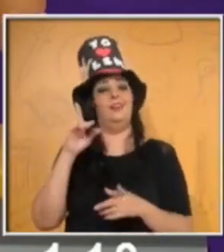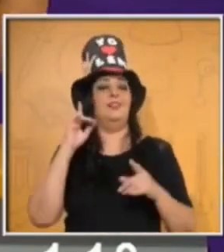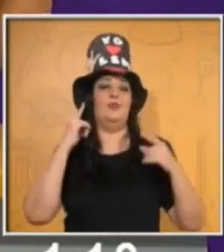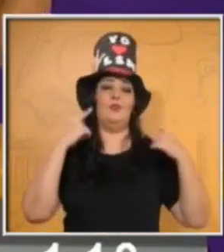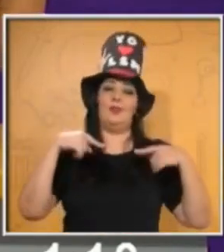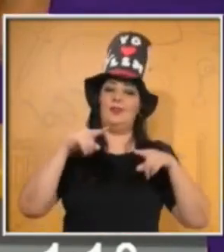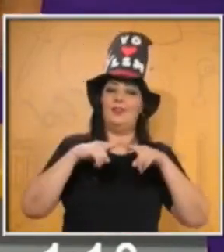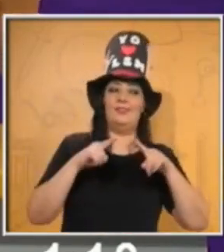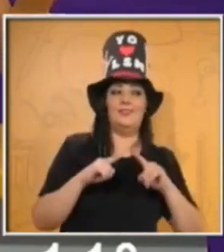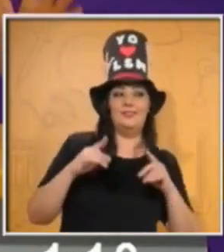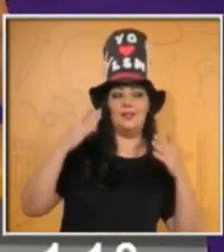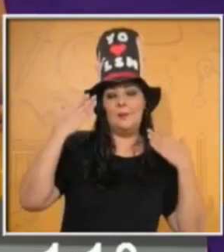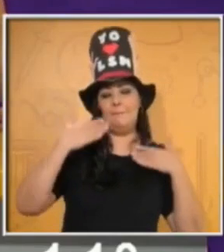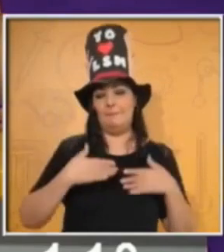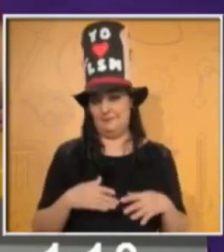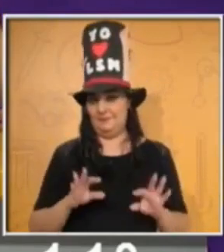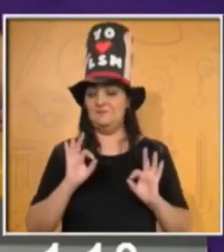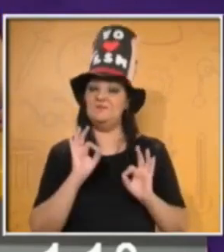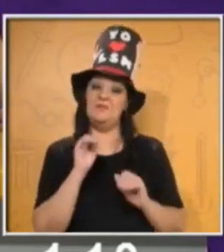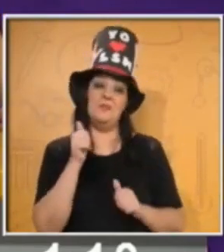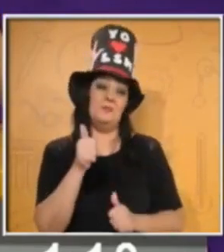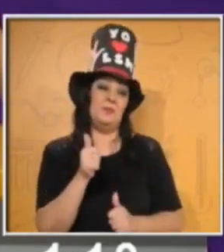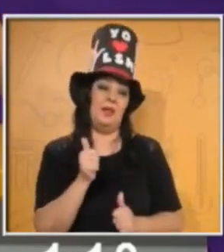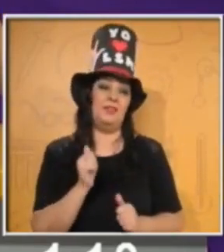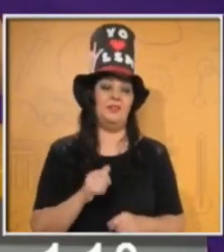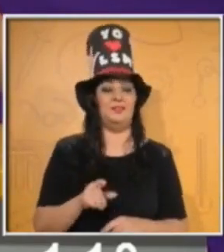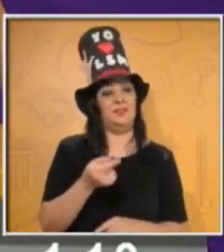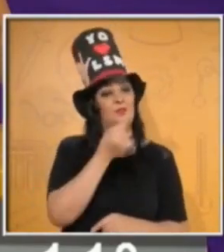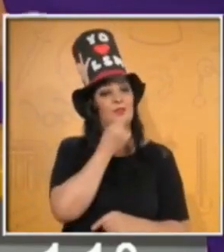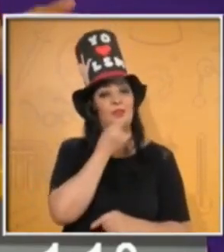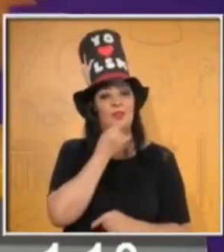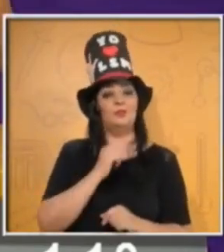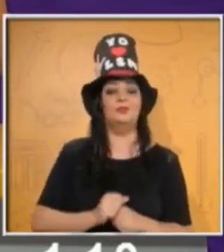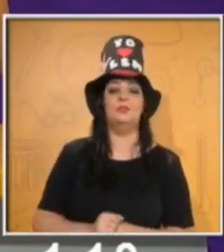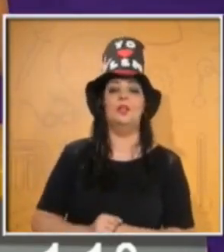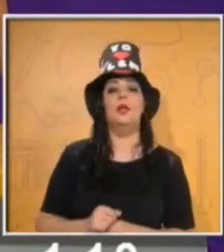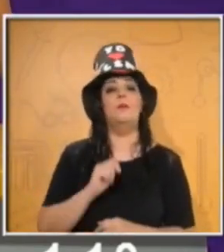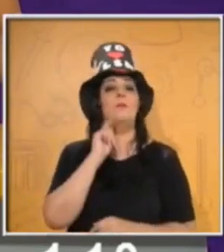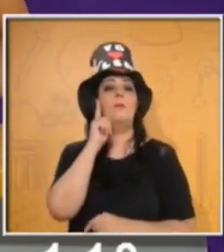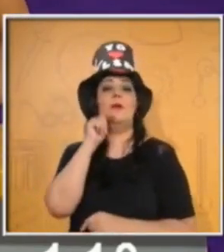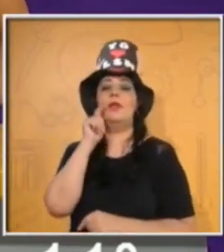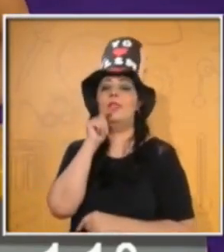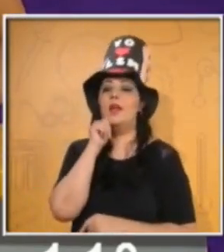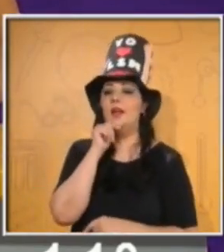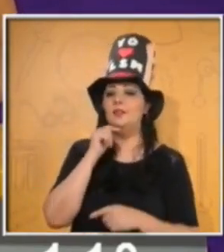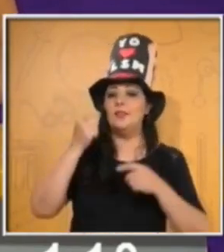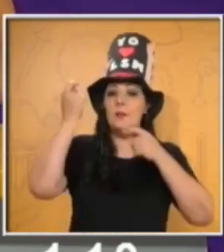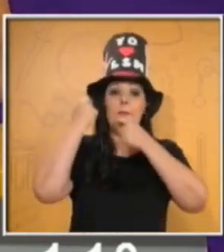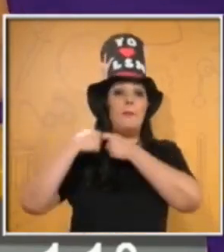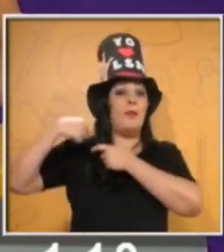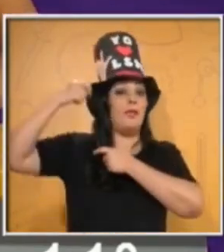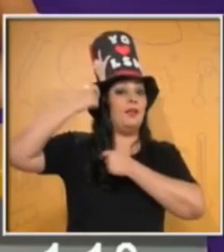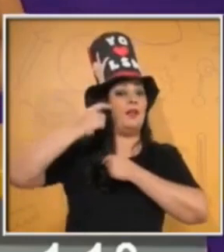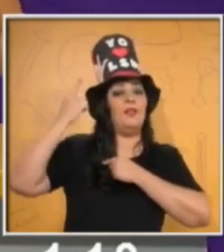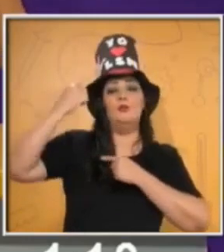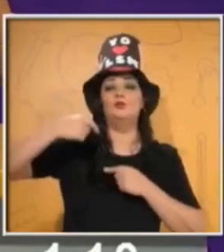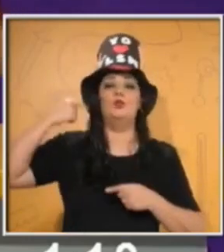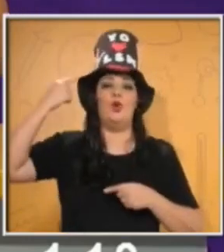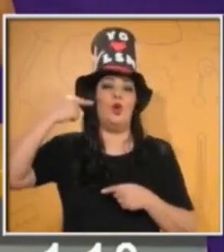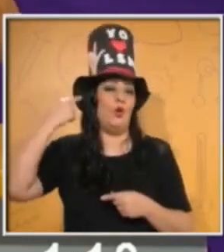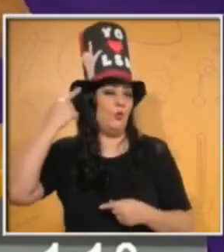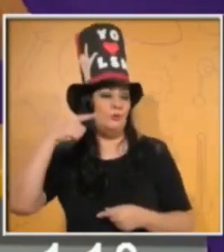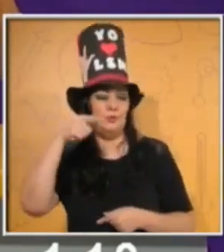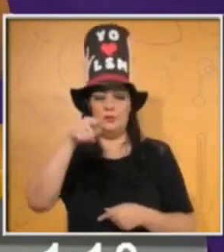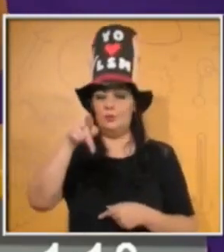y yo vestida de ahí un personaje muy característico, Minion. Y el día de mañana va a ser de peinado loco, para que ahí te